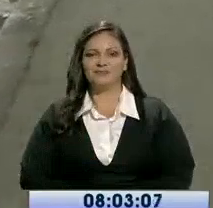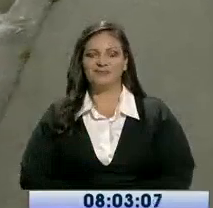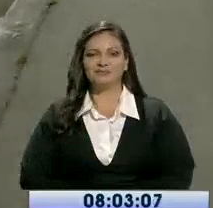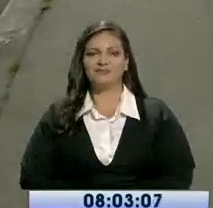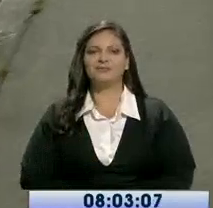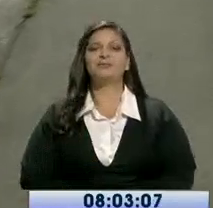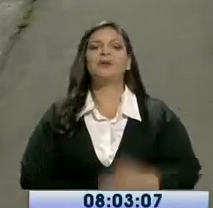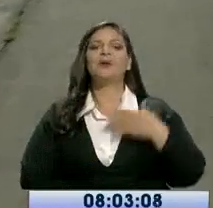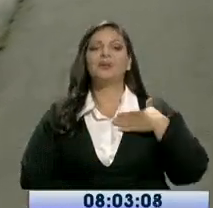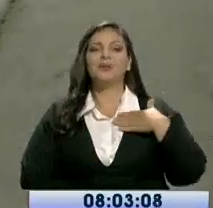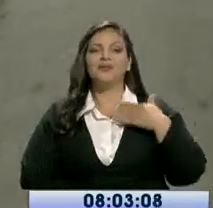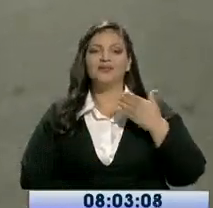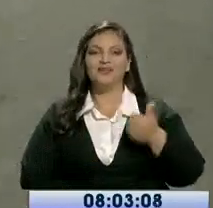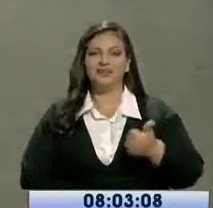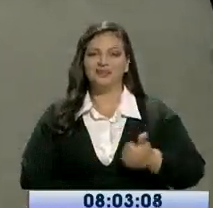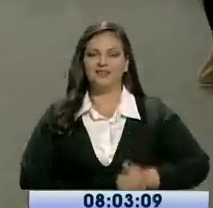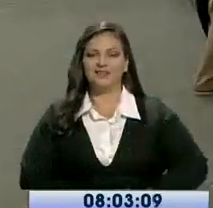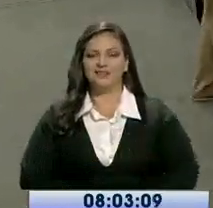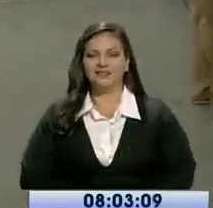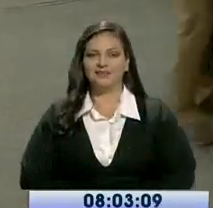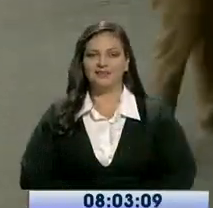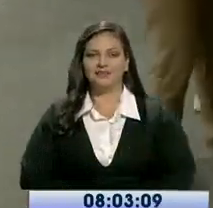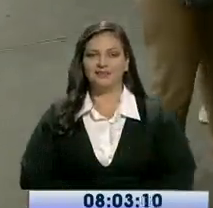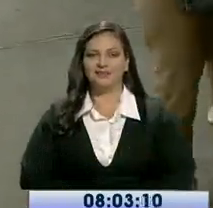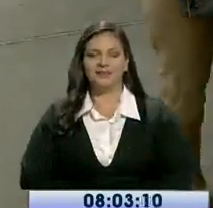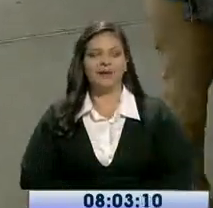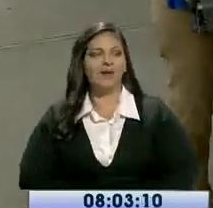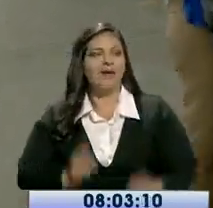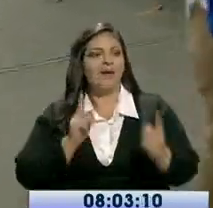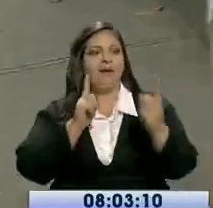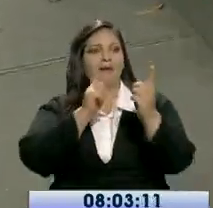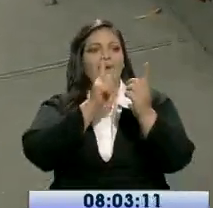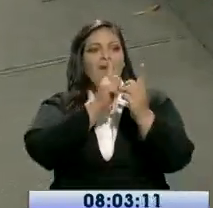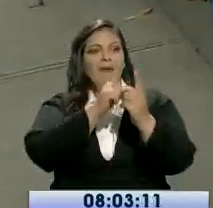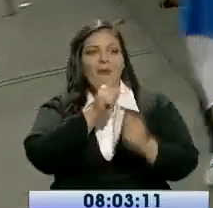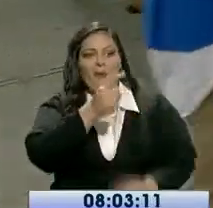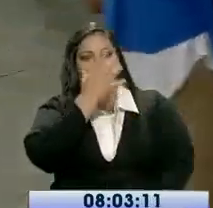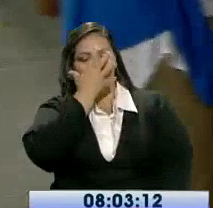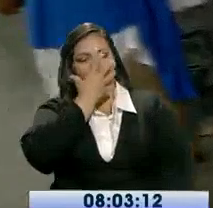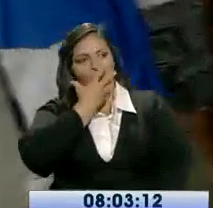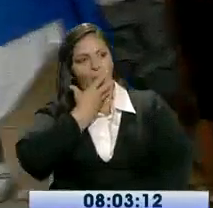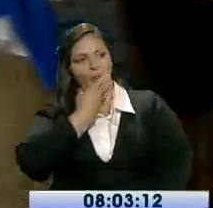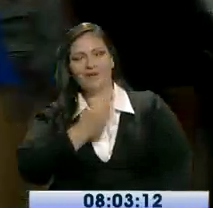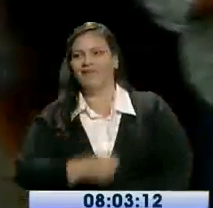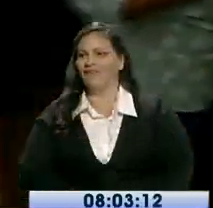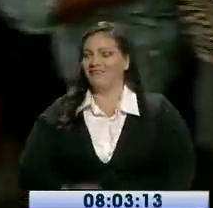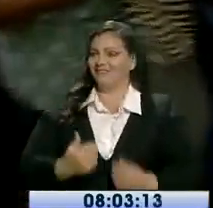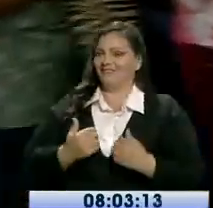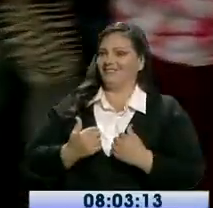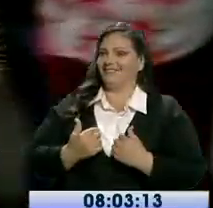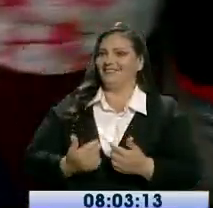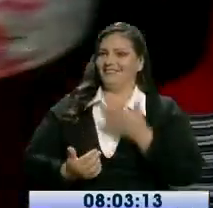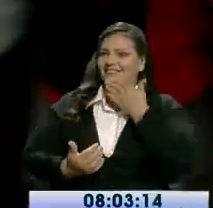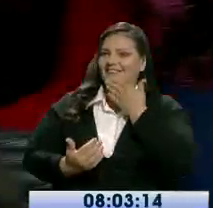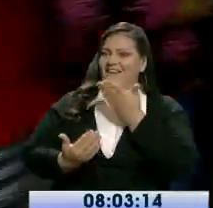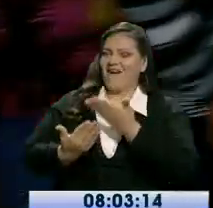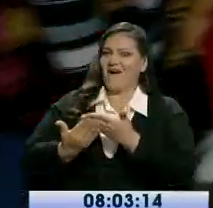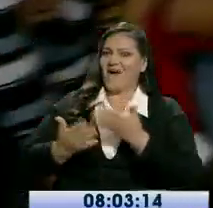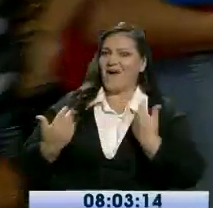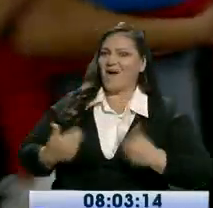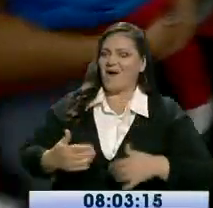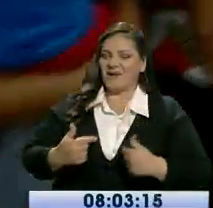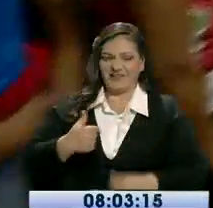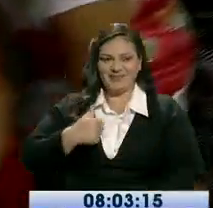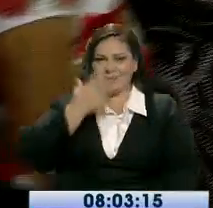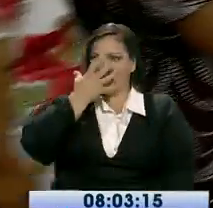¿cómo está? Mucho gusto. Me cumplieron mis sueños. Un hombre tan guay. Sí, muy guay. Muchas gracias. No me haga creer, no me haga